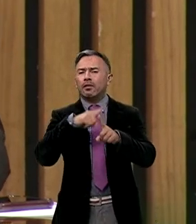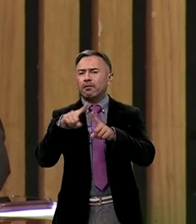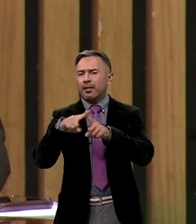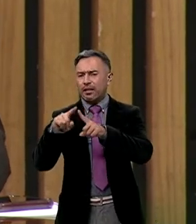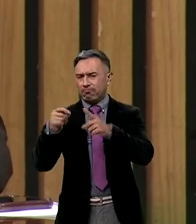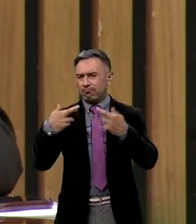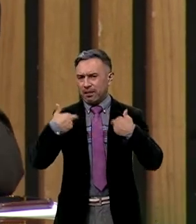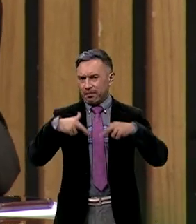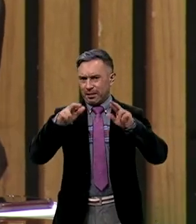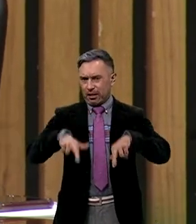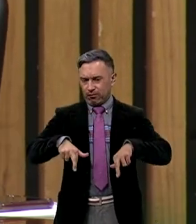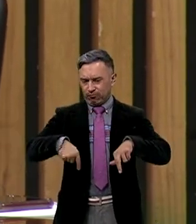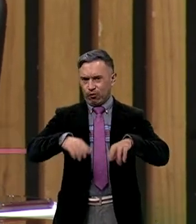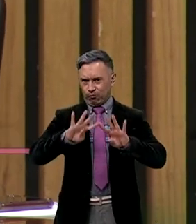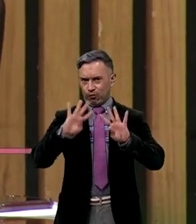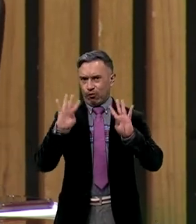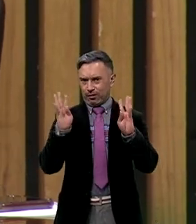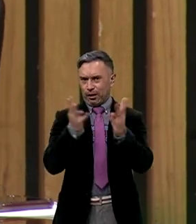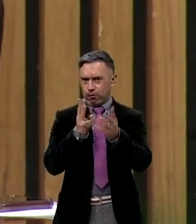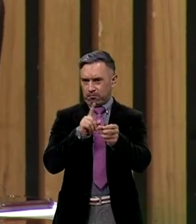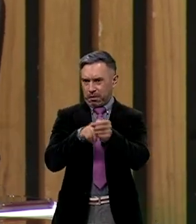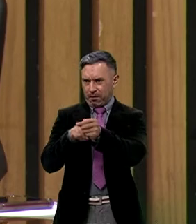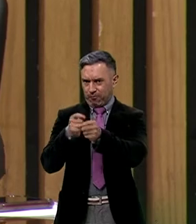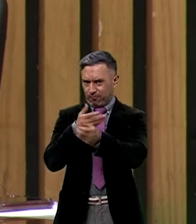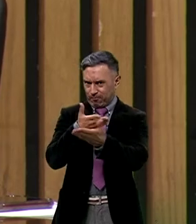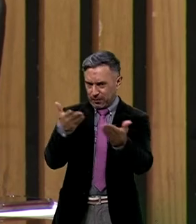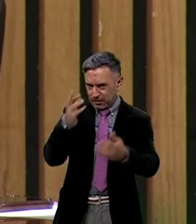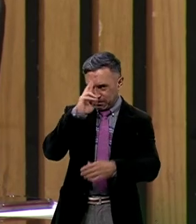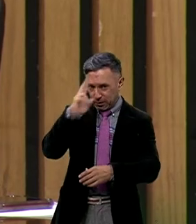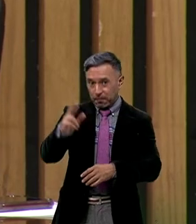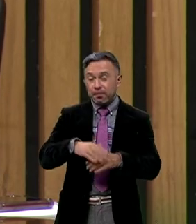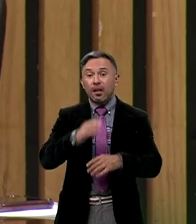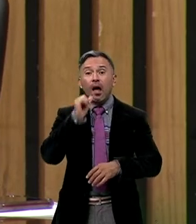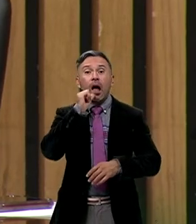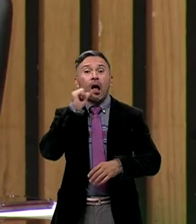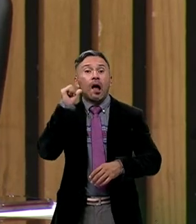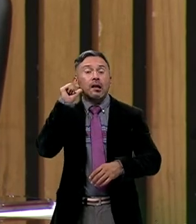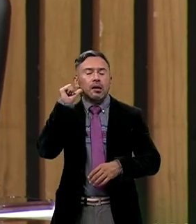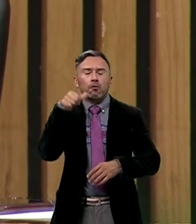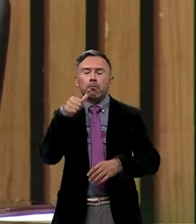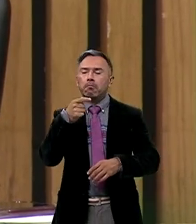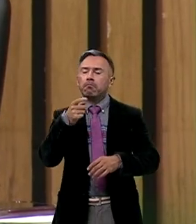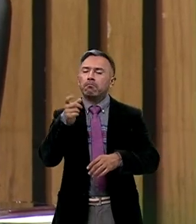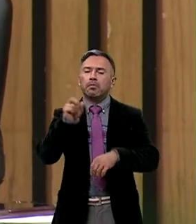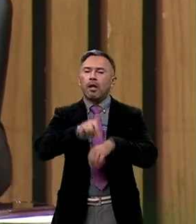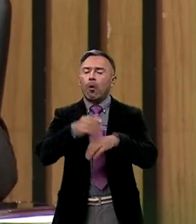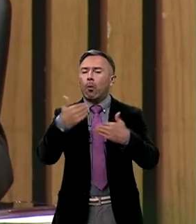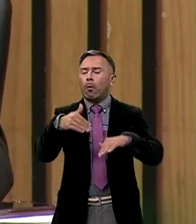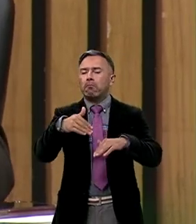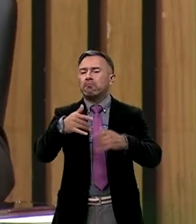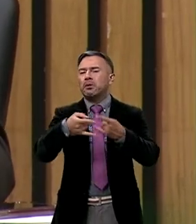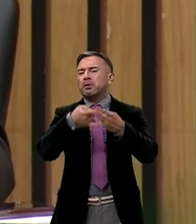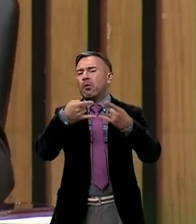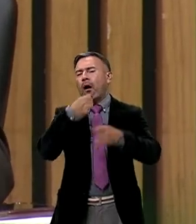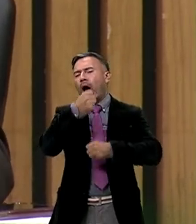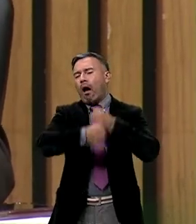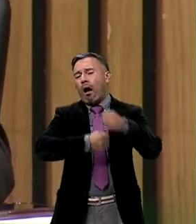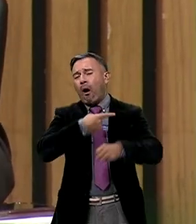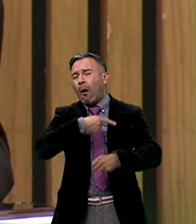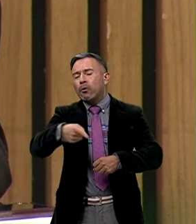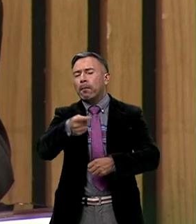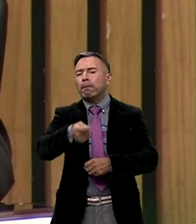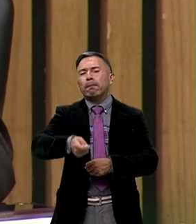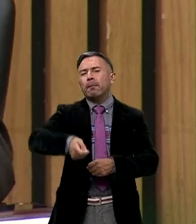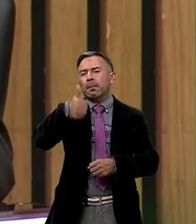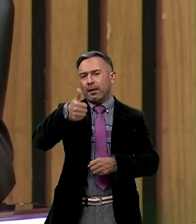integramos este consejo el día de ayer fue un día histórico en la vida democrática de nuestro país se emprendió